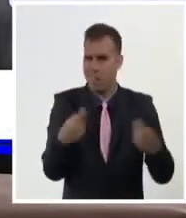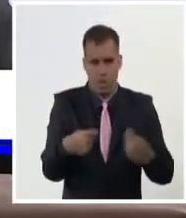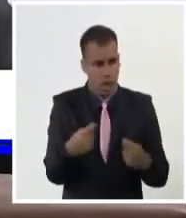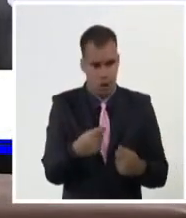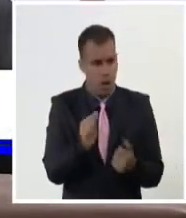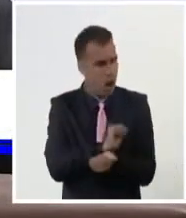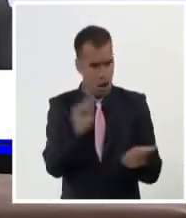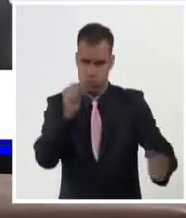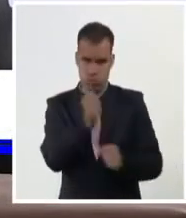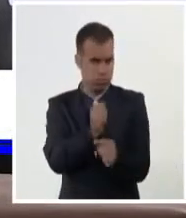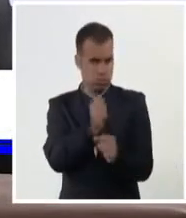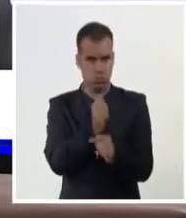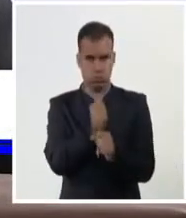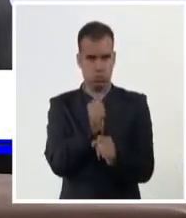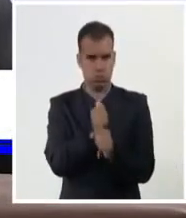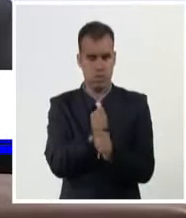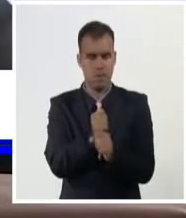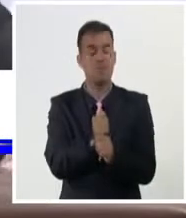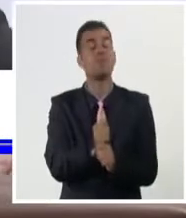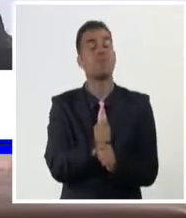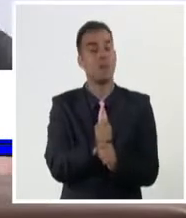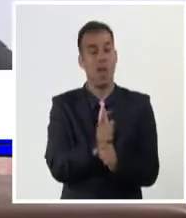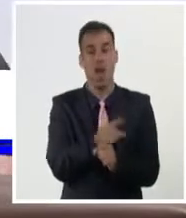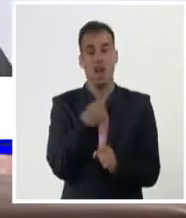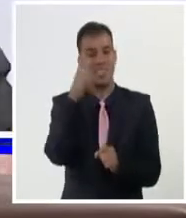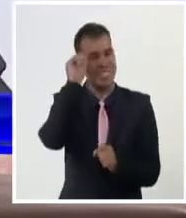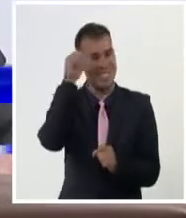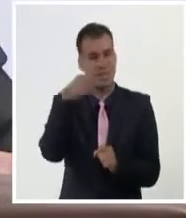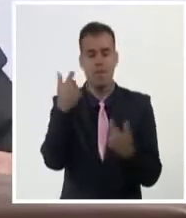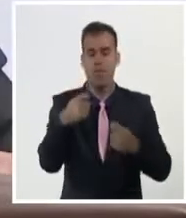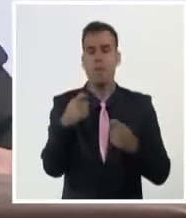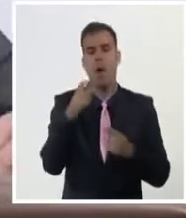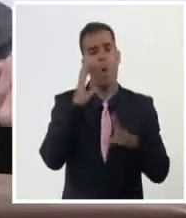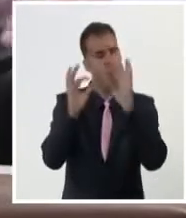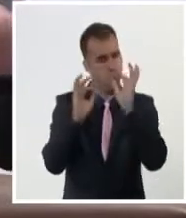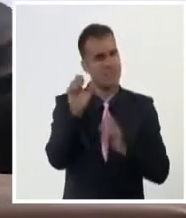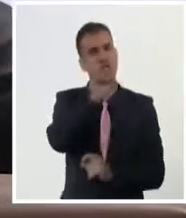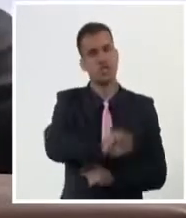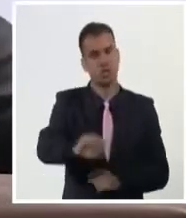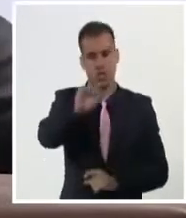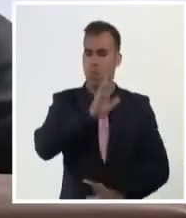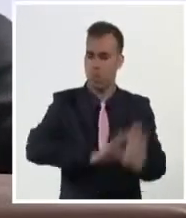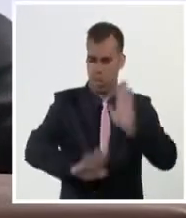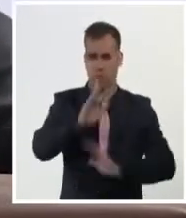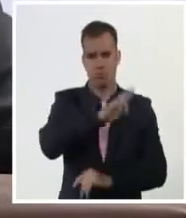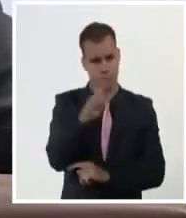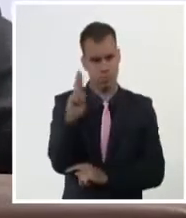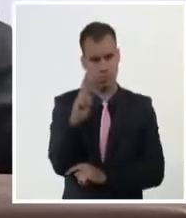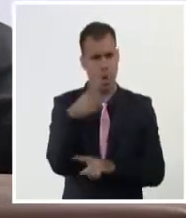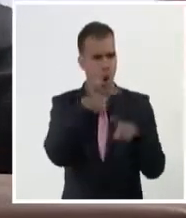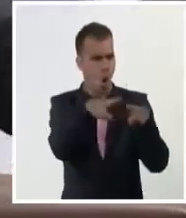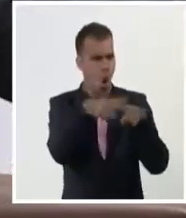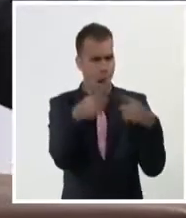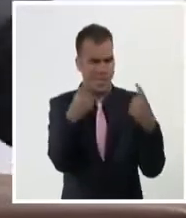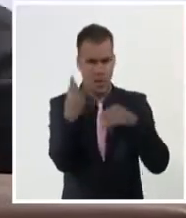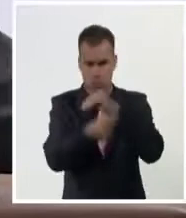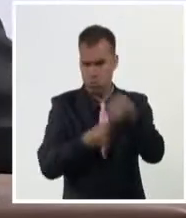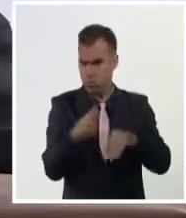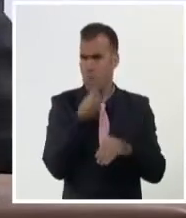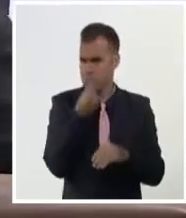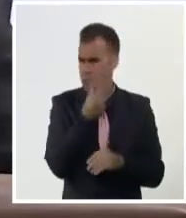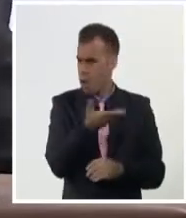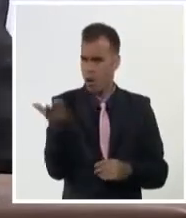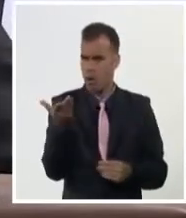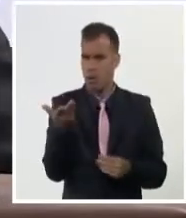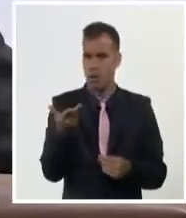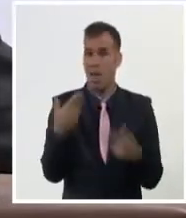censura. Aquí lo que no se puede ceder en los principios del socialismo, los principios de la revolución. Todo lo otro que haya que transformar, lo tenemos que transformar, pero hay que